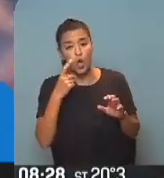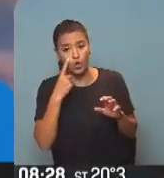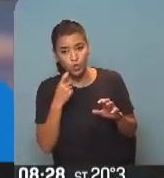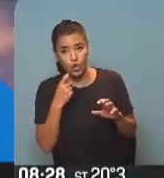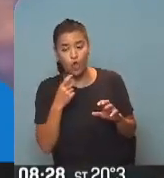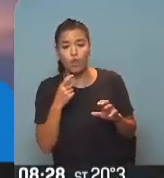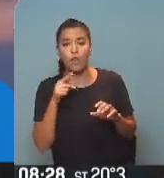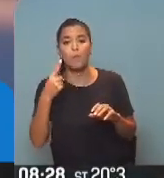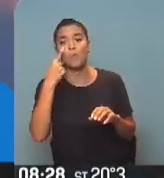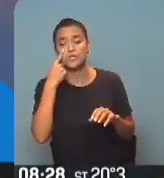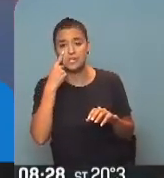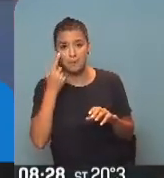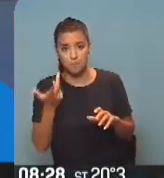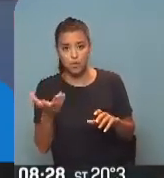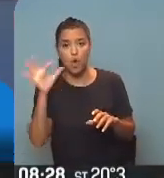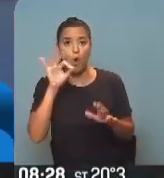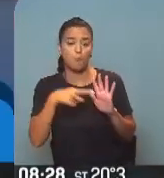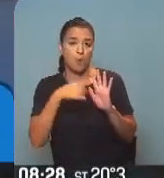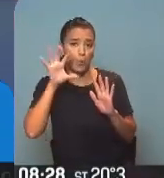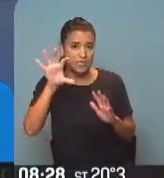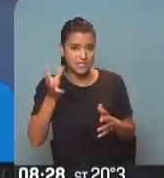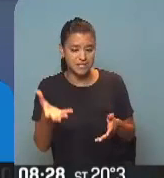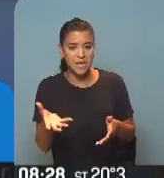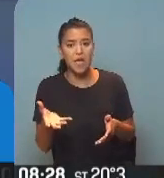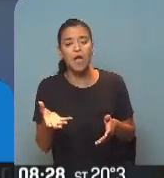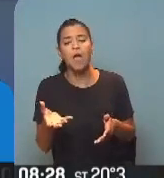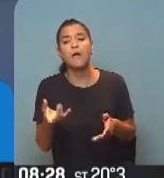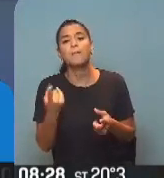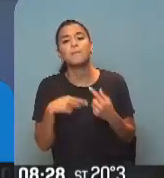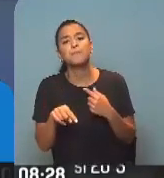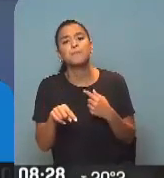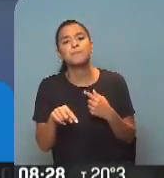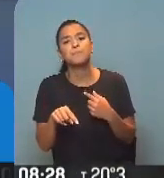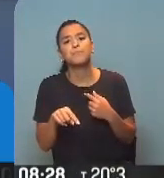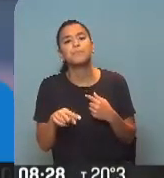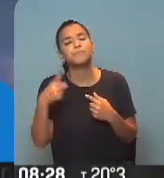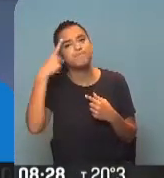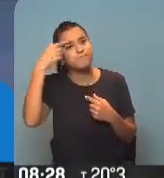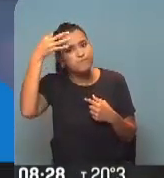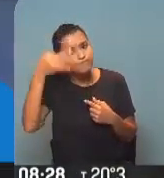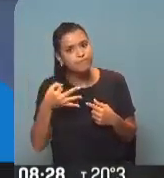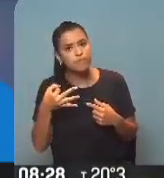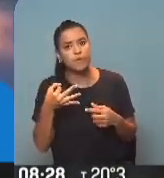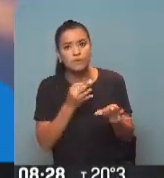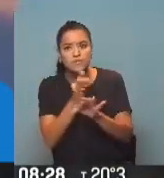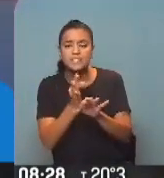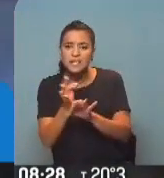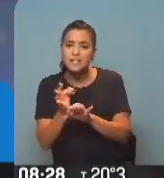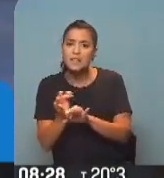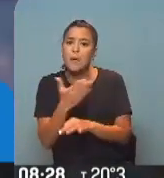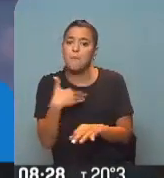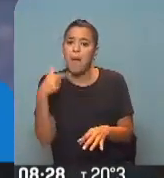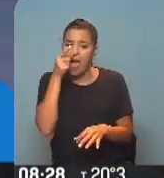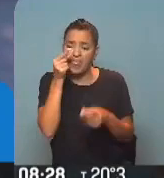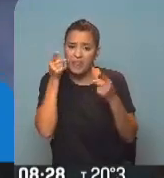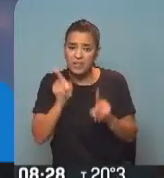el municipio o la provincia por otro lado está la conciencia o la concientización que tiene que tener los padres no también